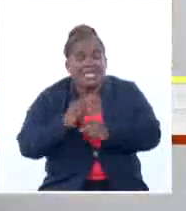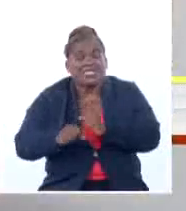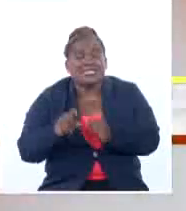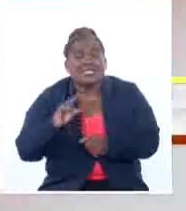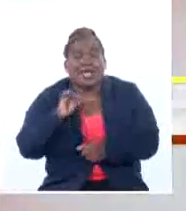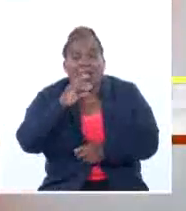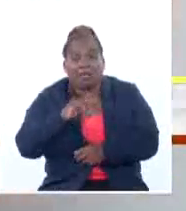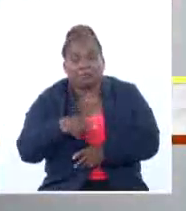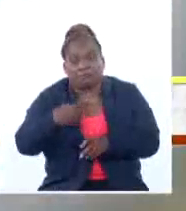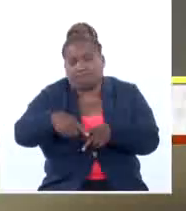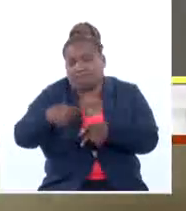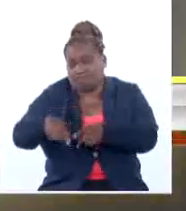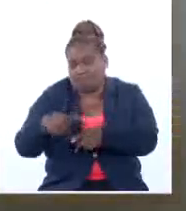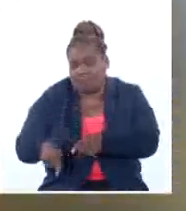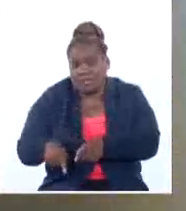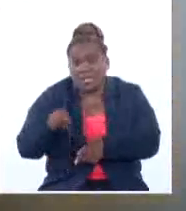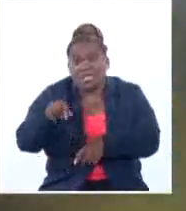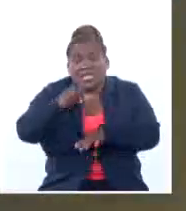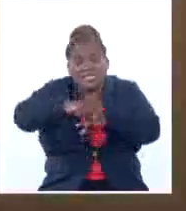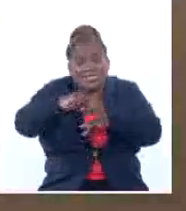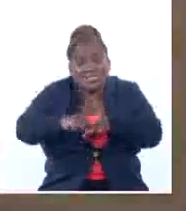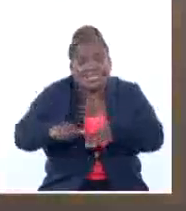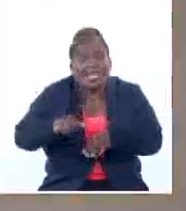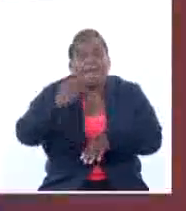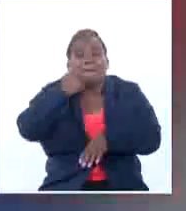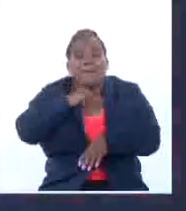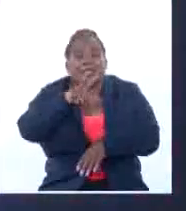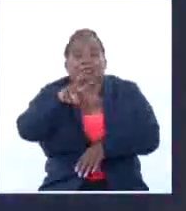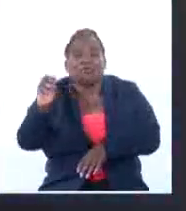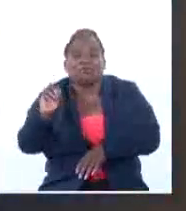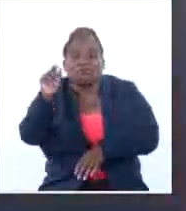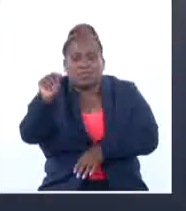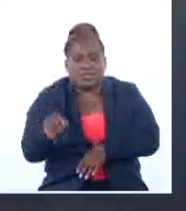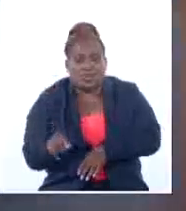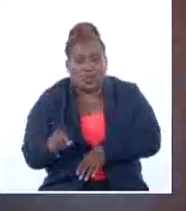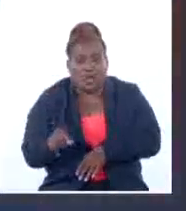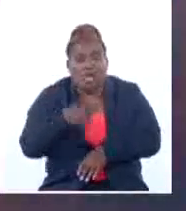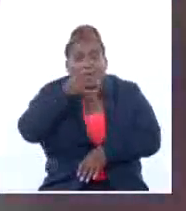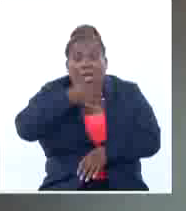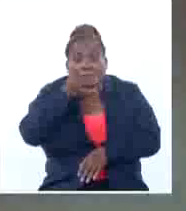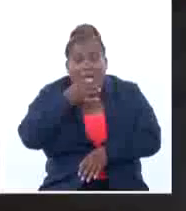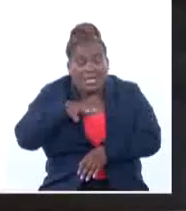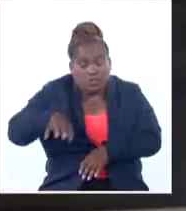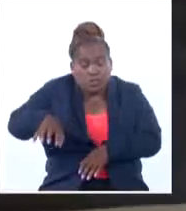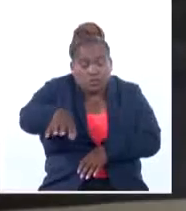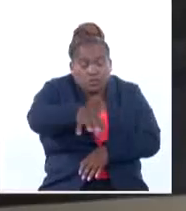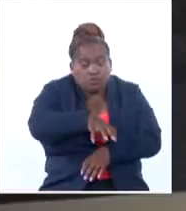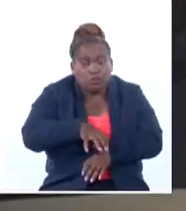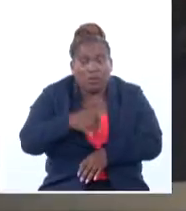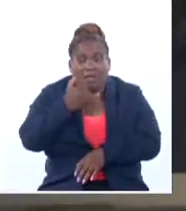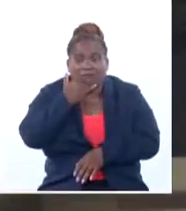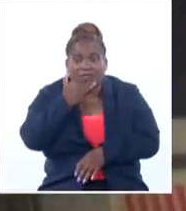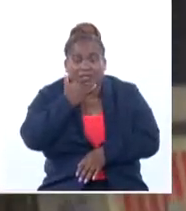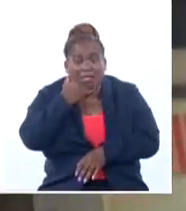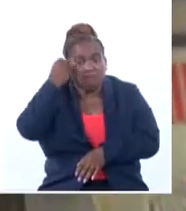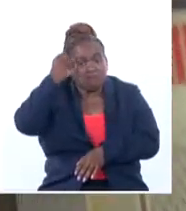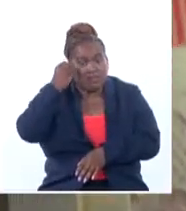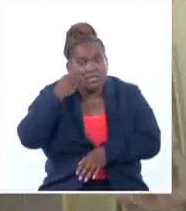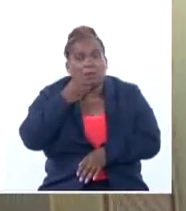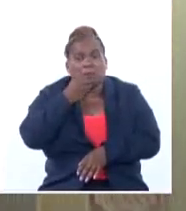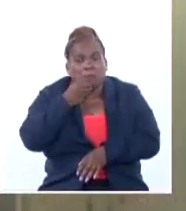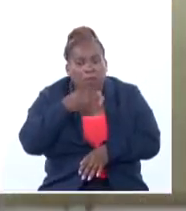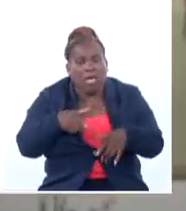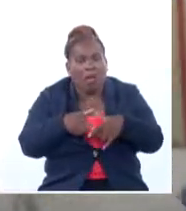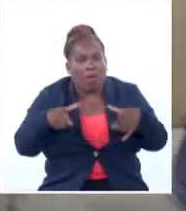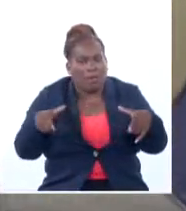y lesionó a más de 200, sumando los reportes de todas las zonas afectadas, pero las autoridades estiman que pueden aumentar